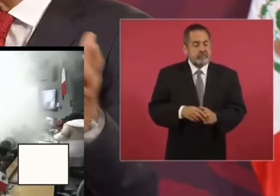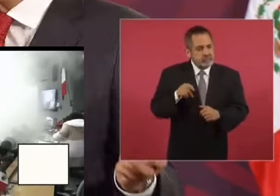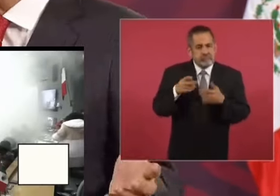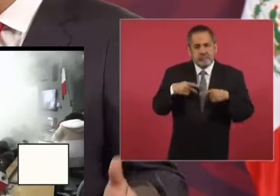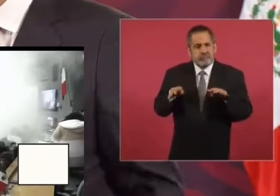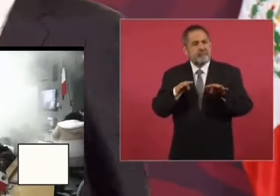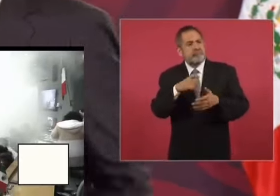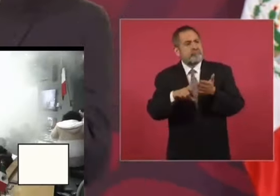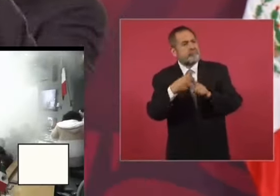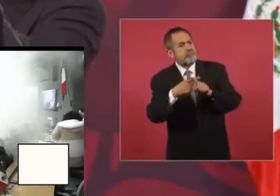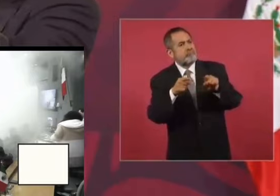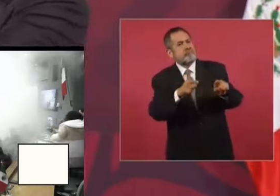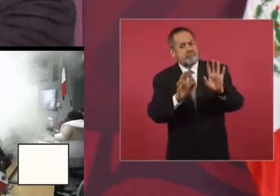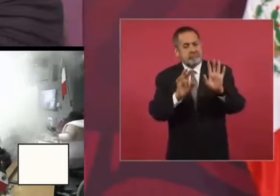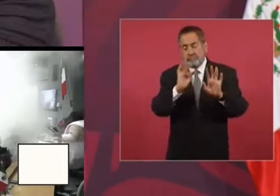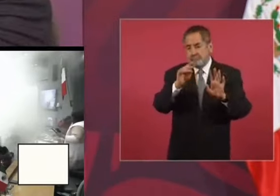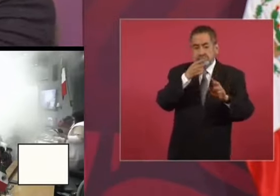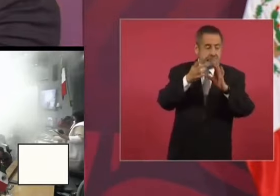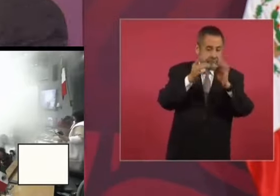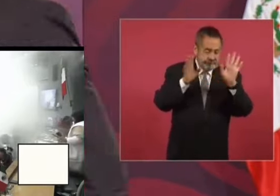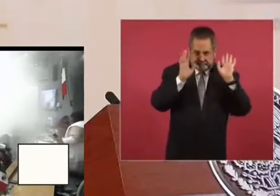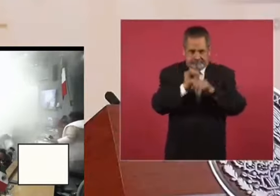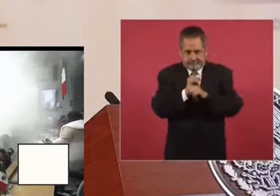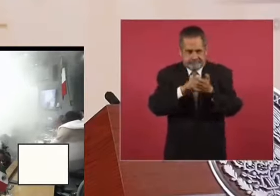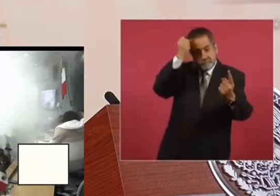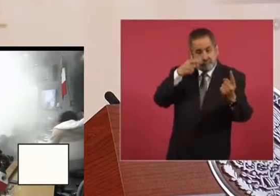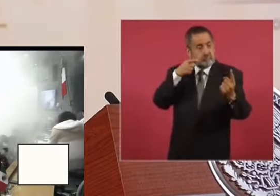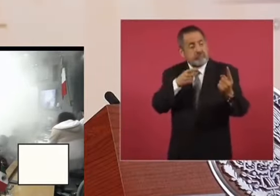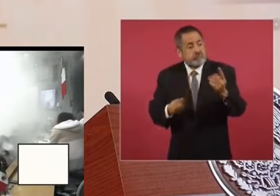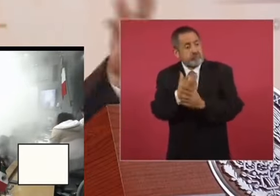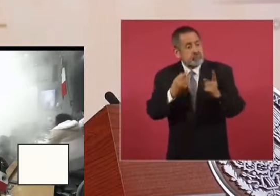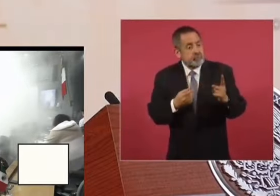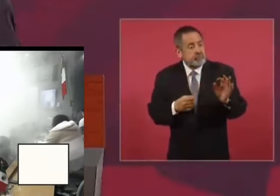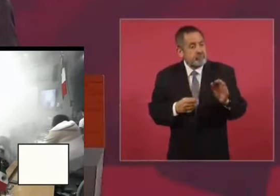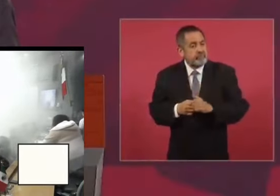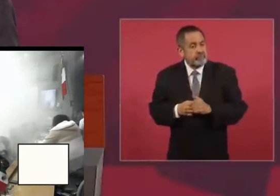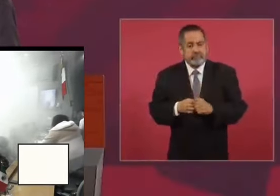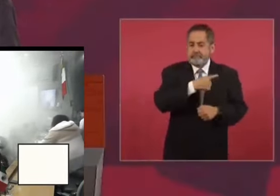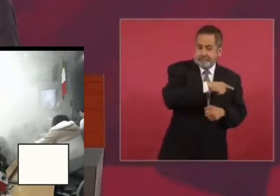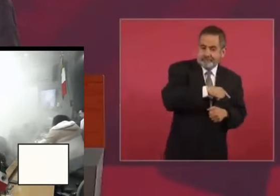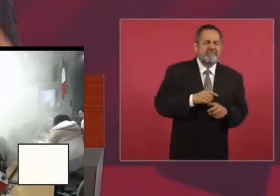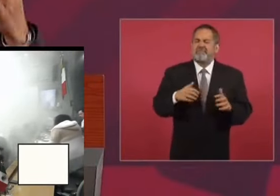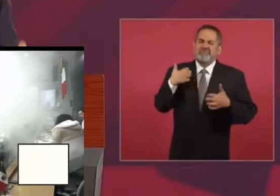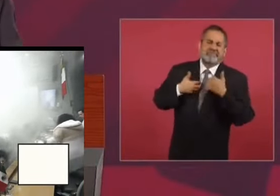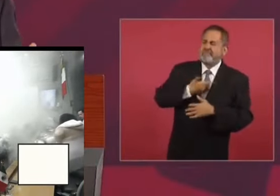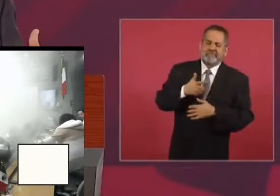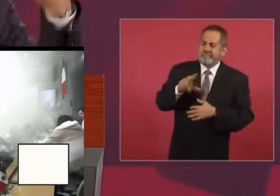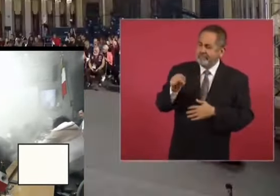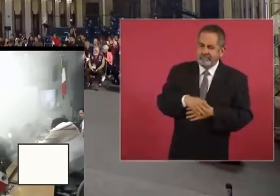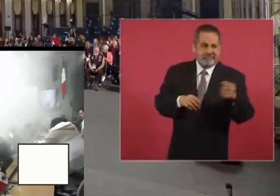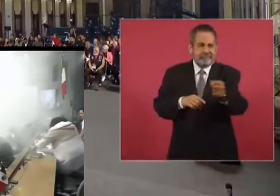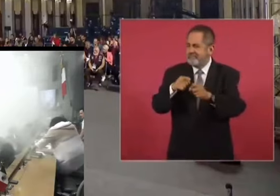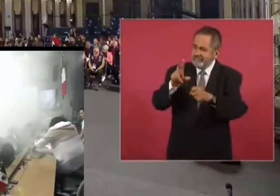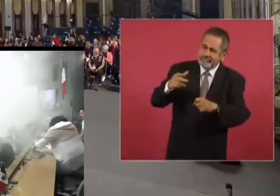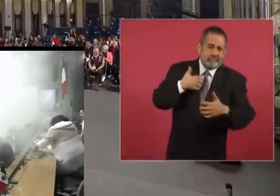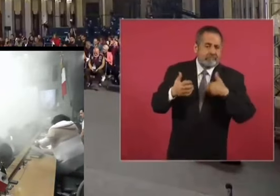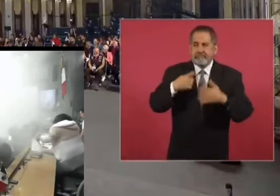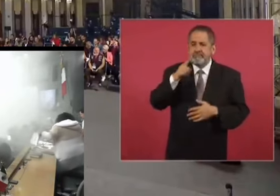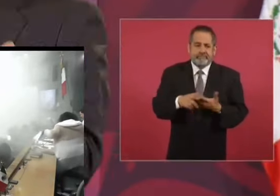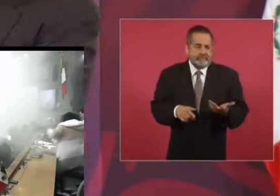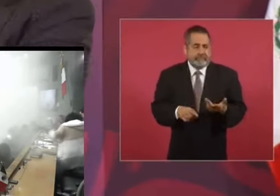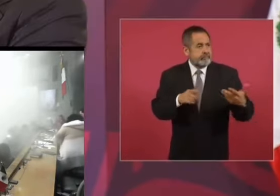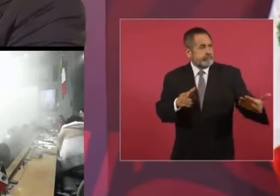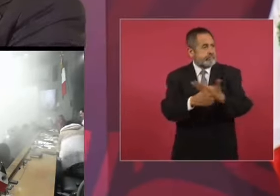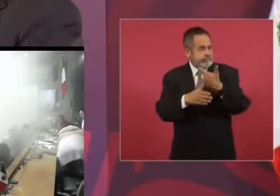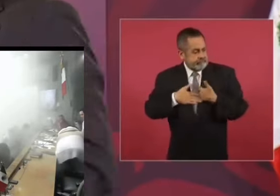atractiva para la clase media, según este pensamiento, se inconforman porque sienten que